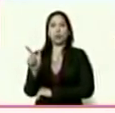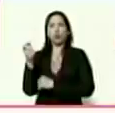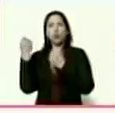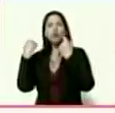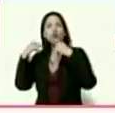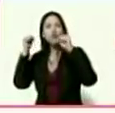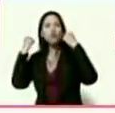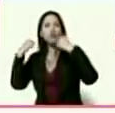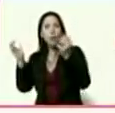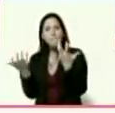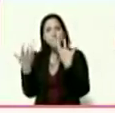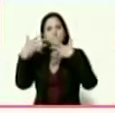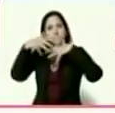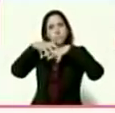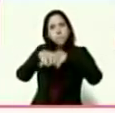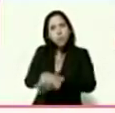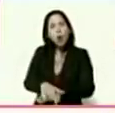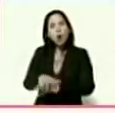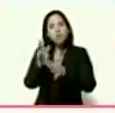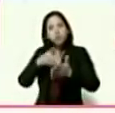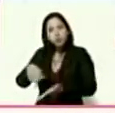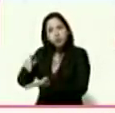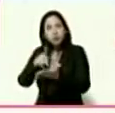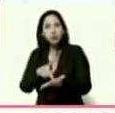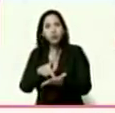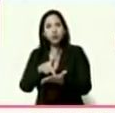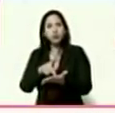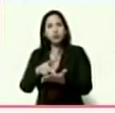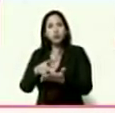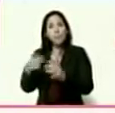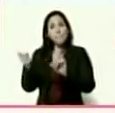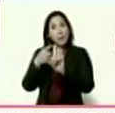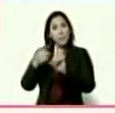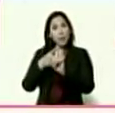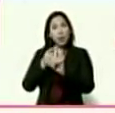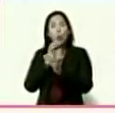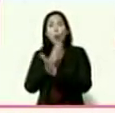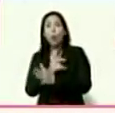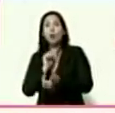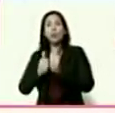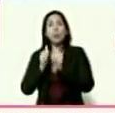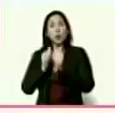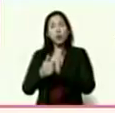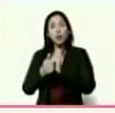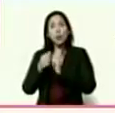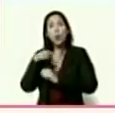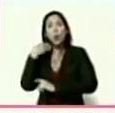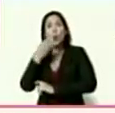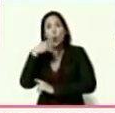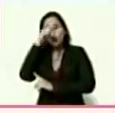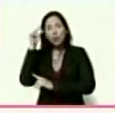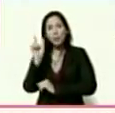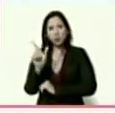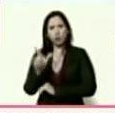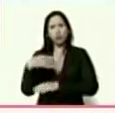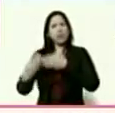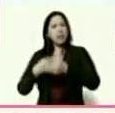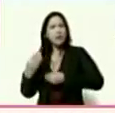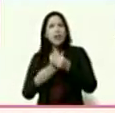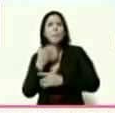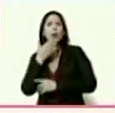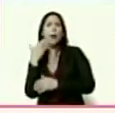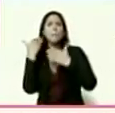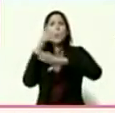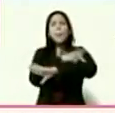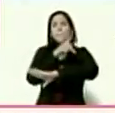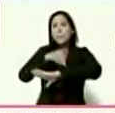de integración, de participación. Primeros Juegos Deportivos Nacionales de la JPSU, ya se habían hecho en la fase parroquial,